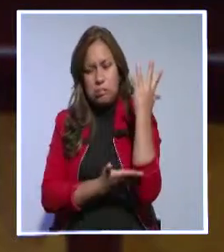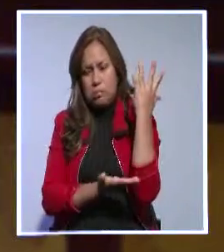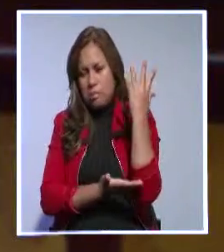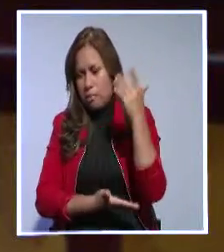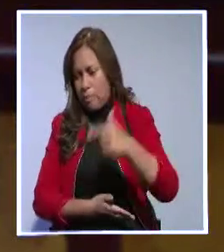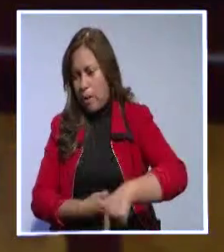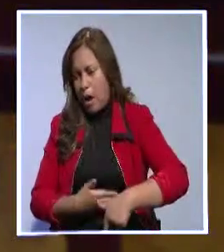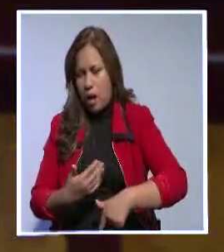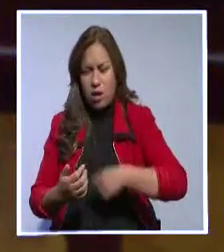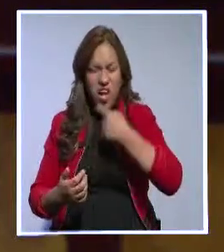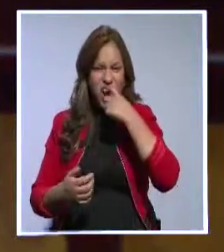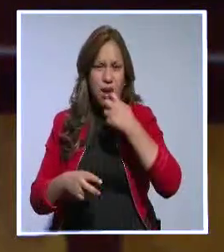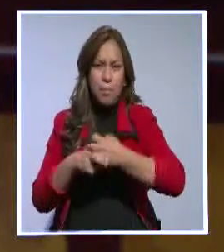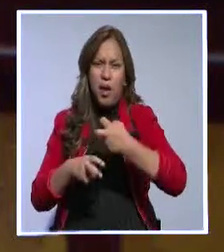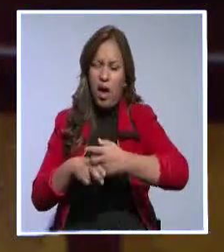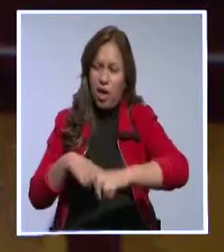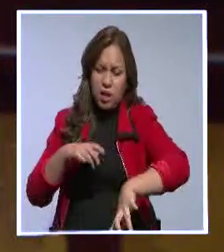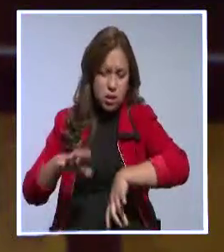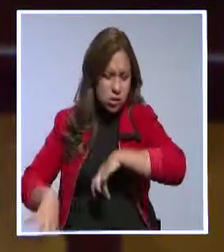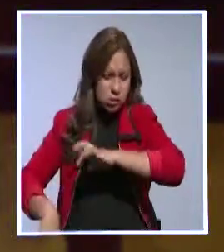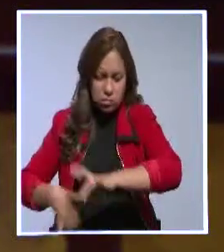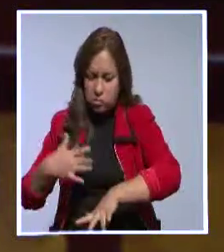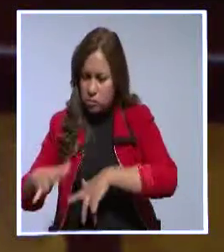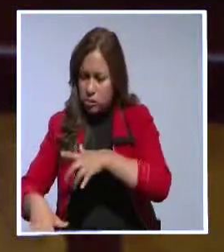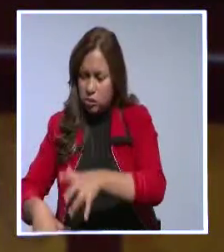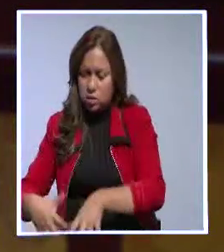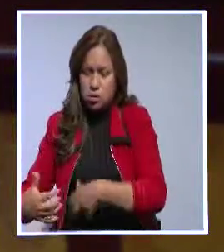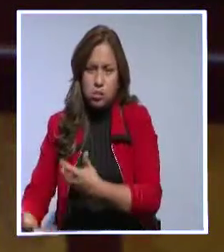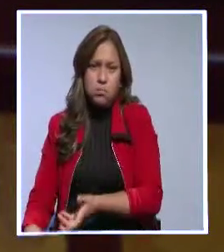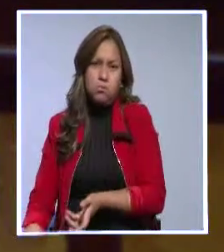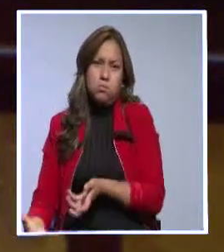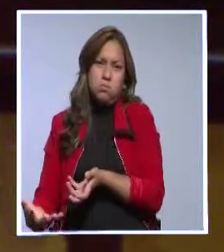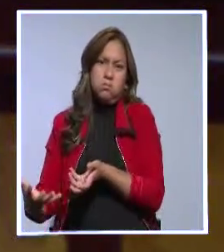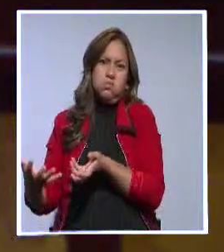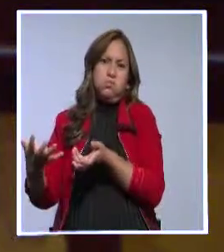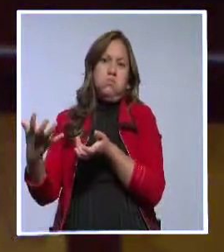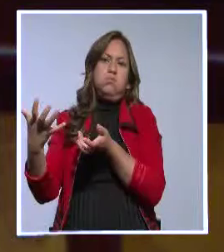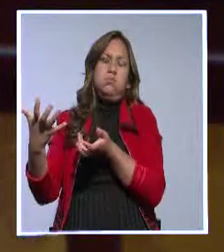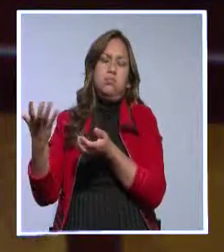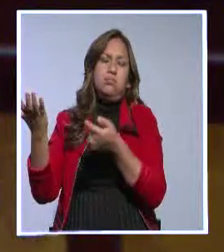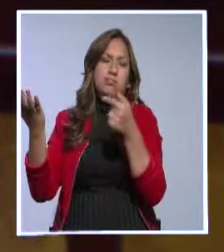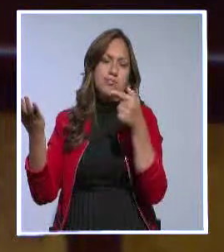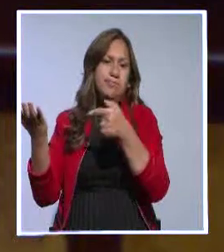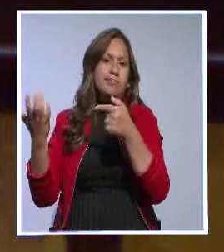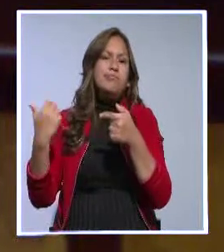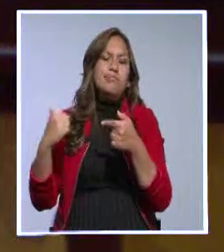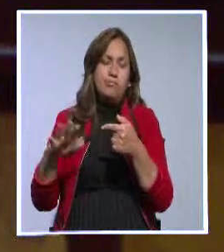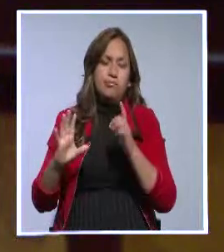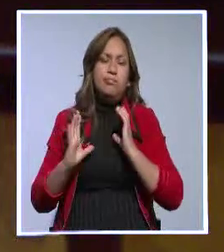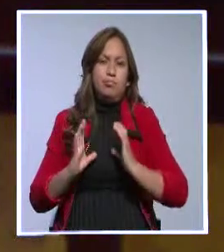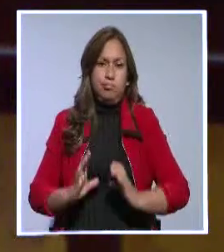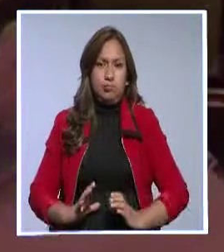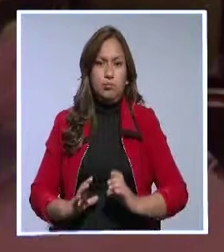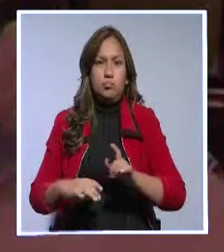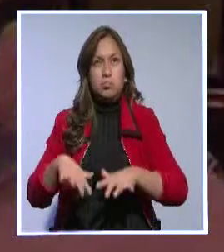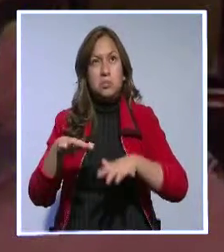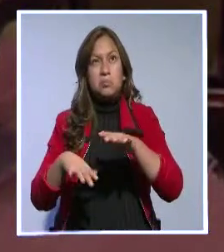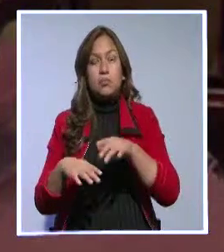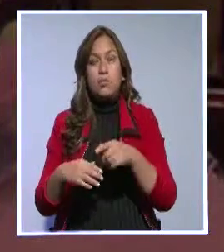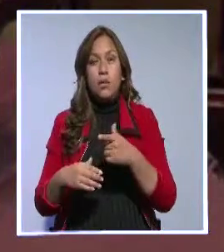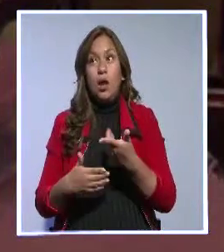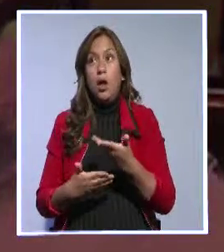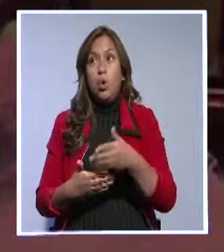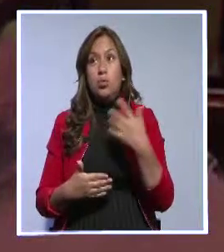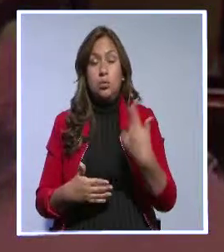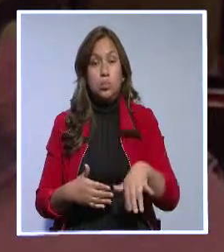todas así que se los sacó y luego hubo que subir había que subir una pared aproximadamente unos 120 metros